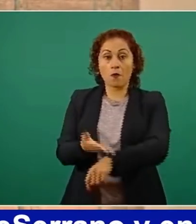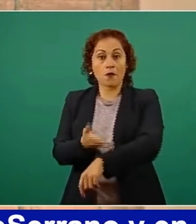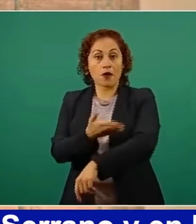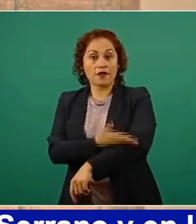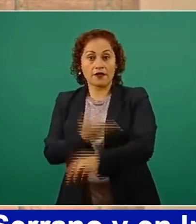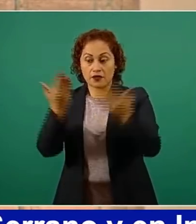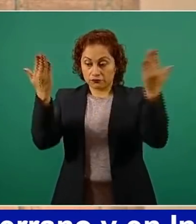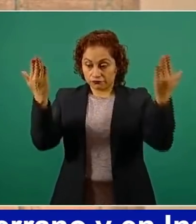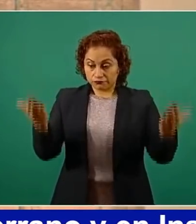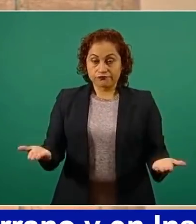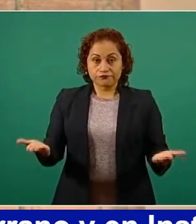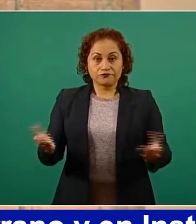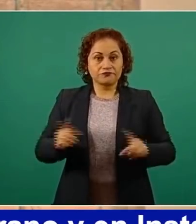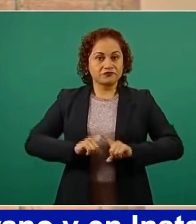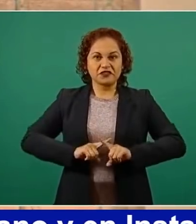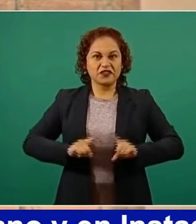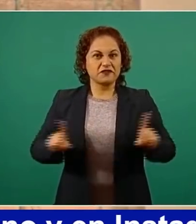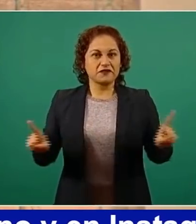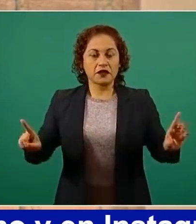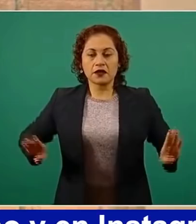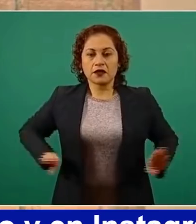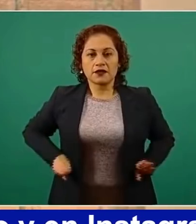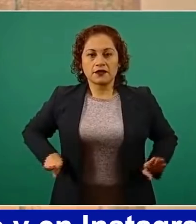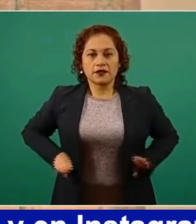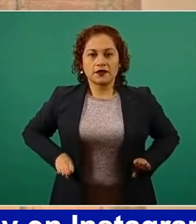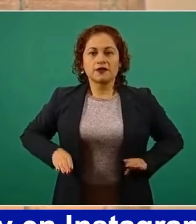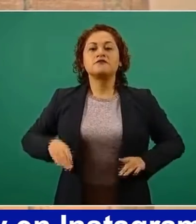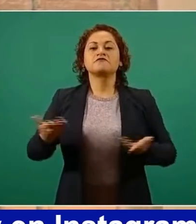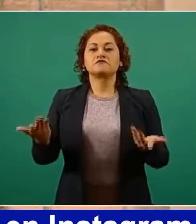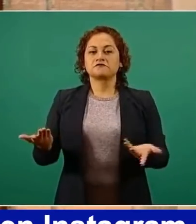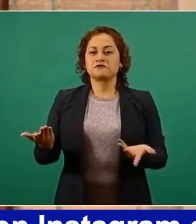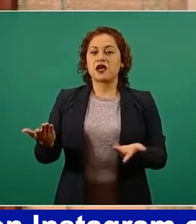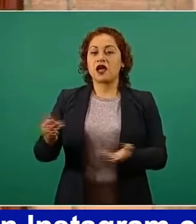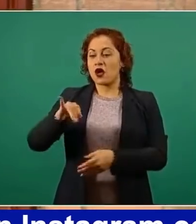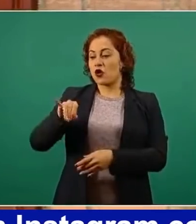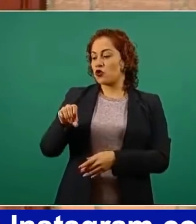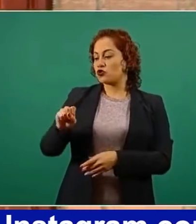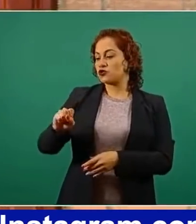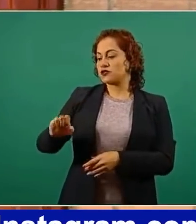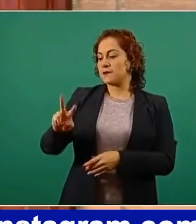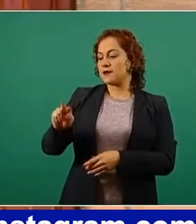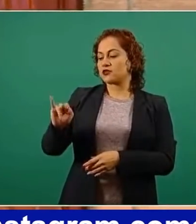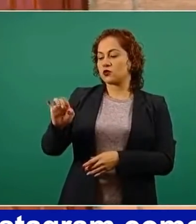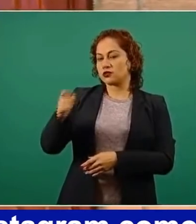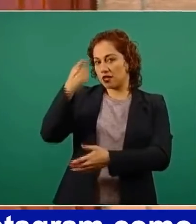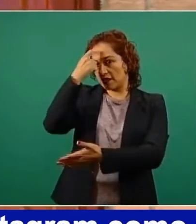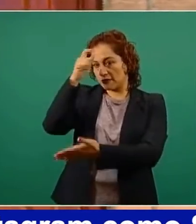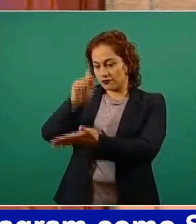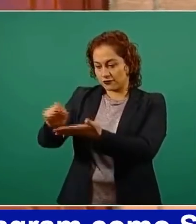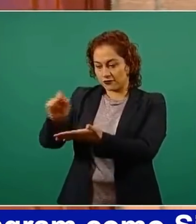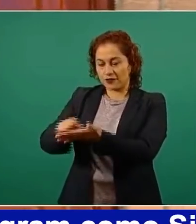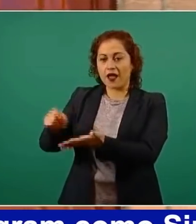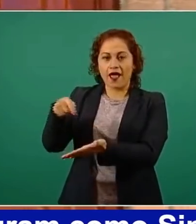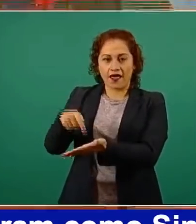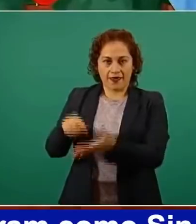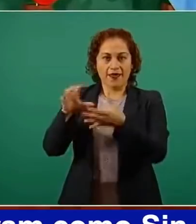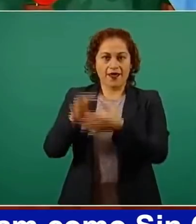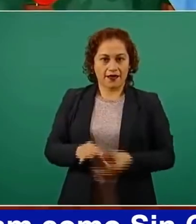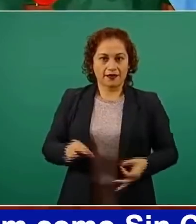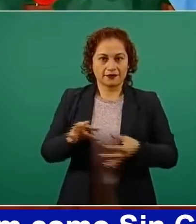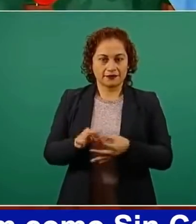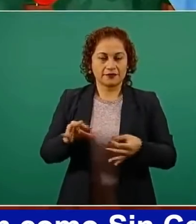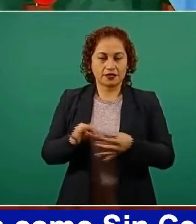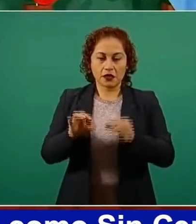de manera magistral José Vasconcelos en 3 renglones,